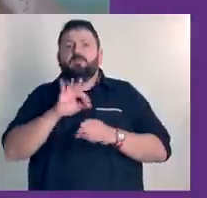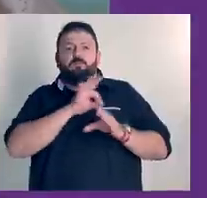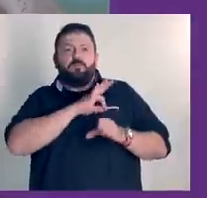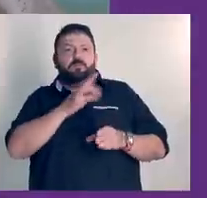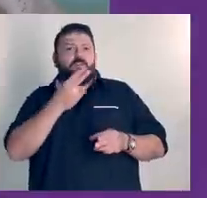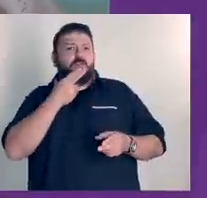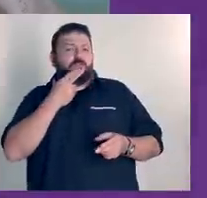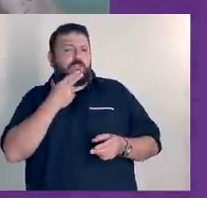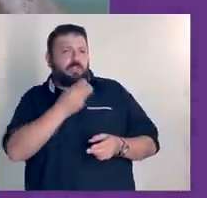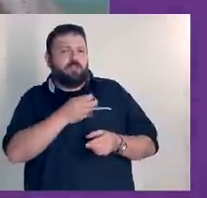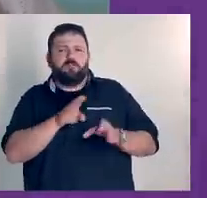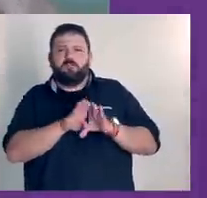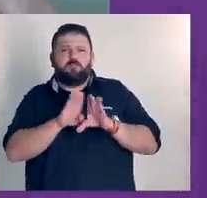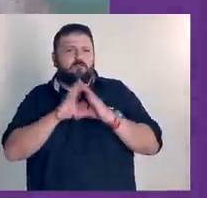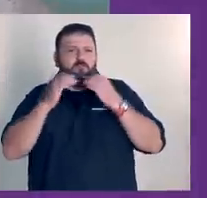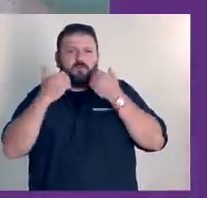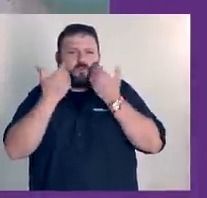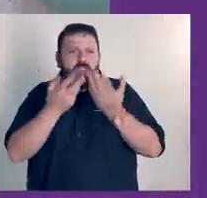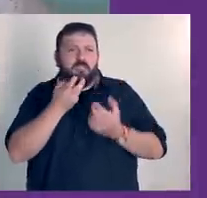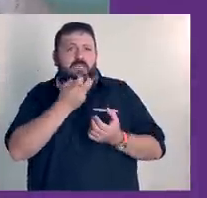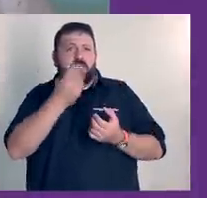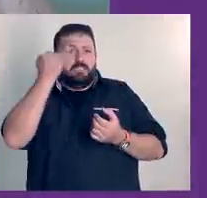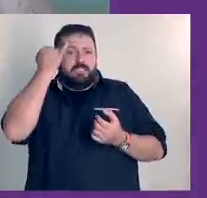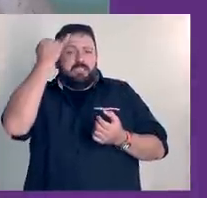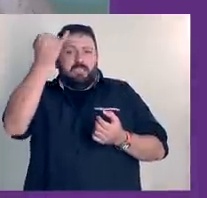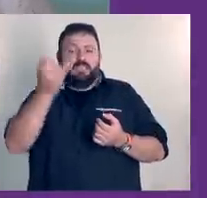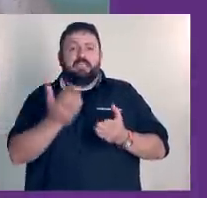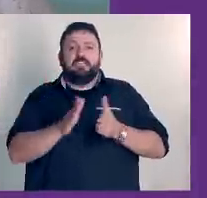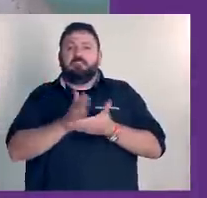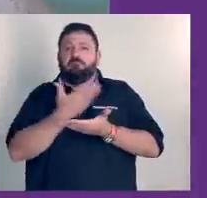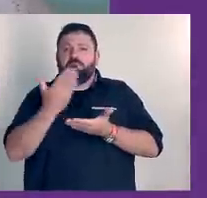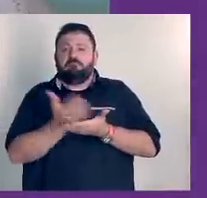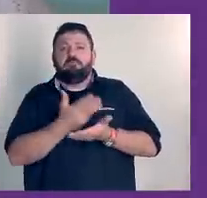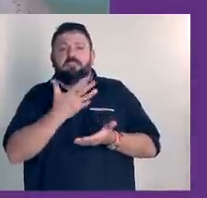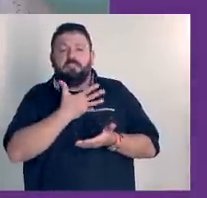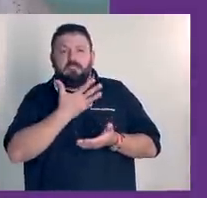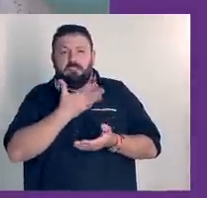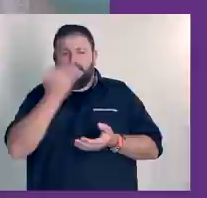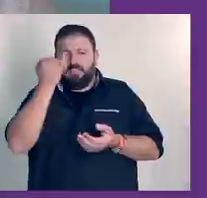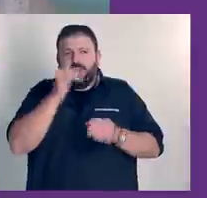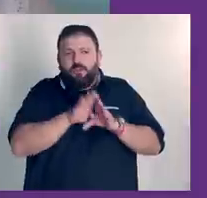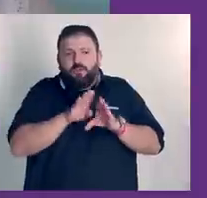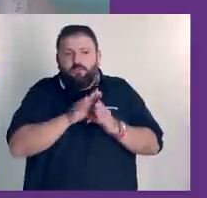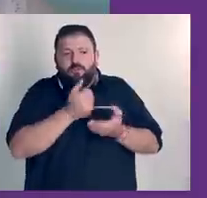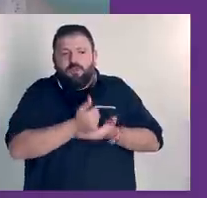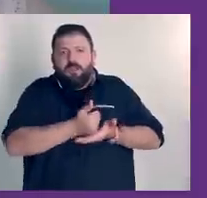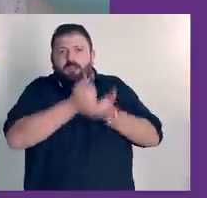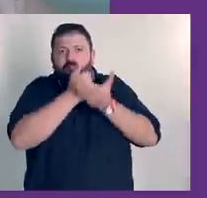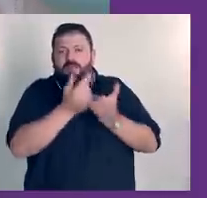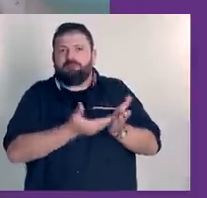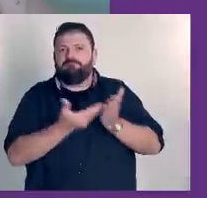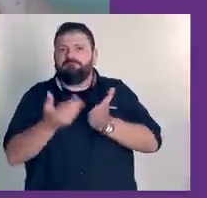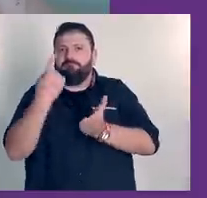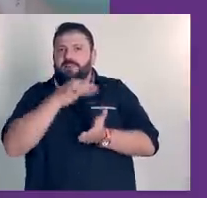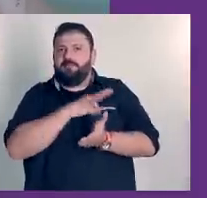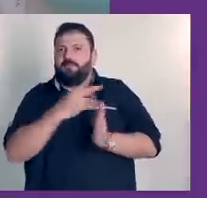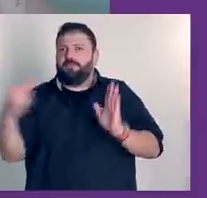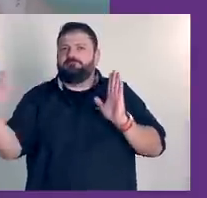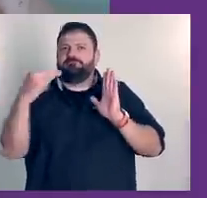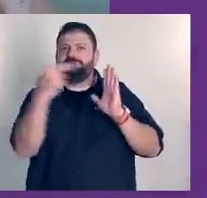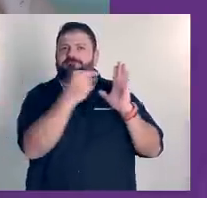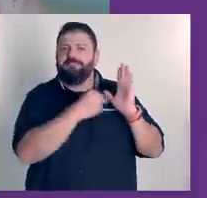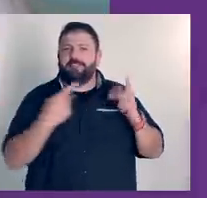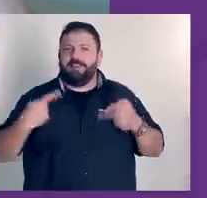quieran, pero la idea detrás del catálogo es que tengas siempre una herramienta a la mano que te ayude a hacer tu negocio de una manera más